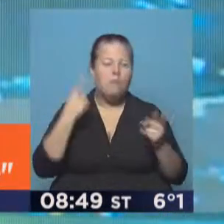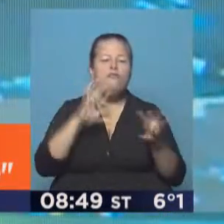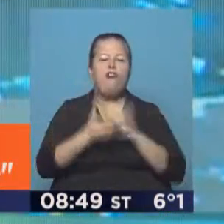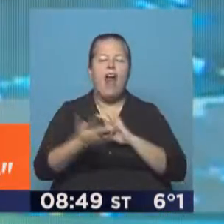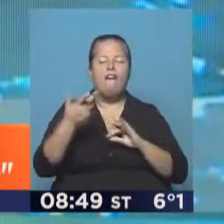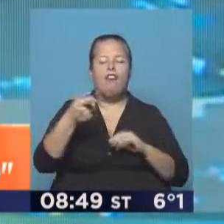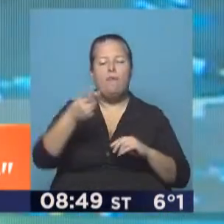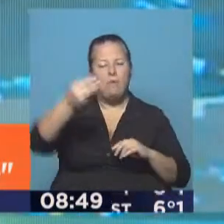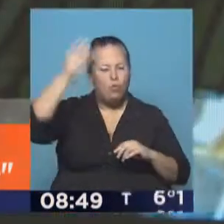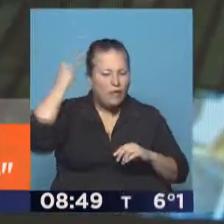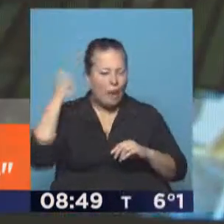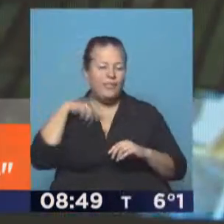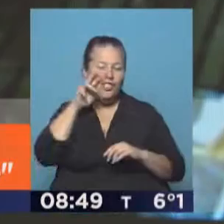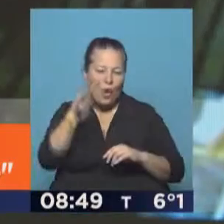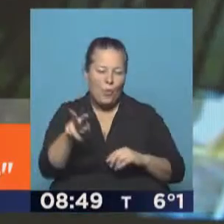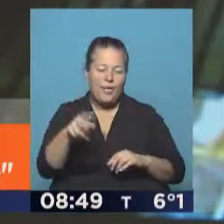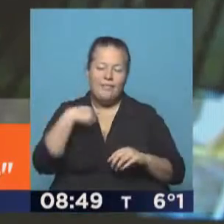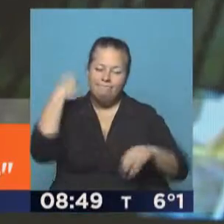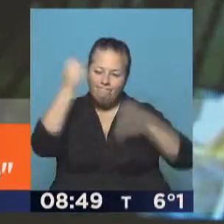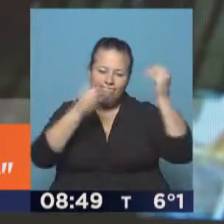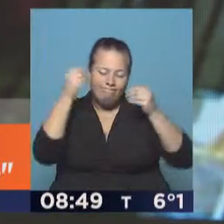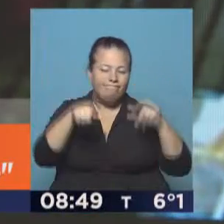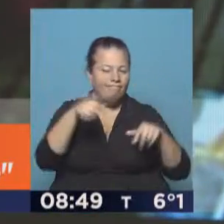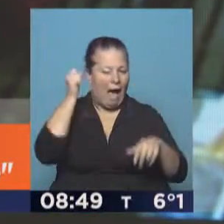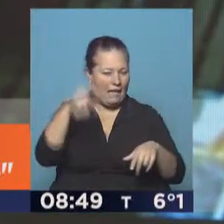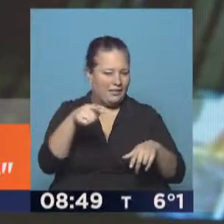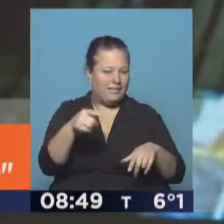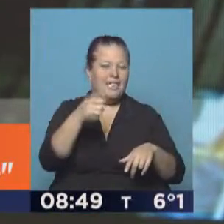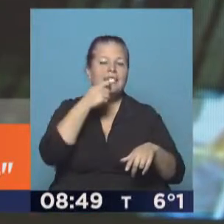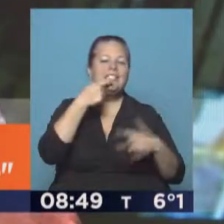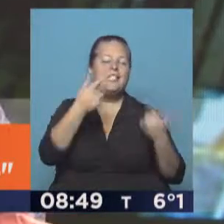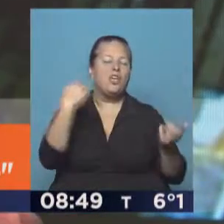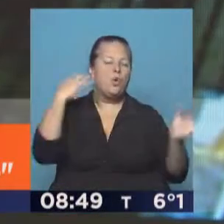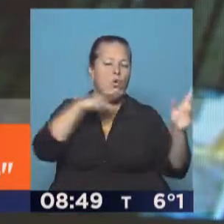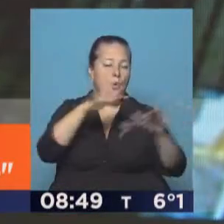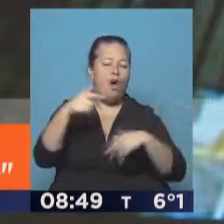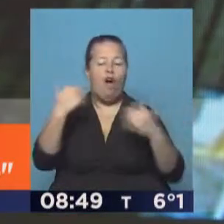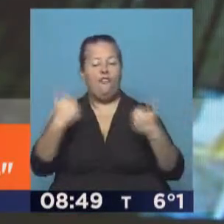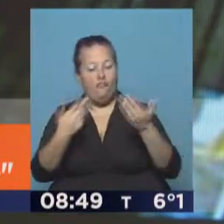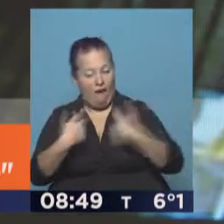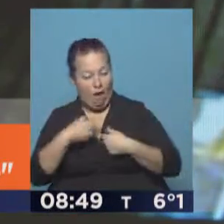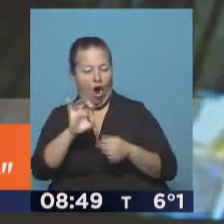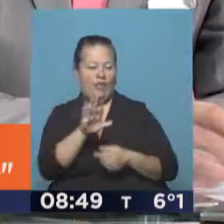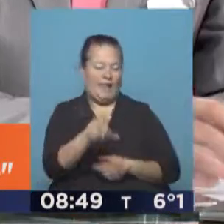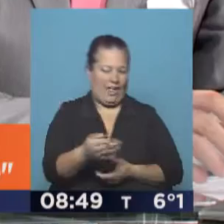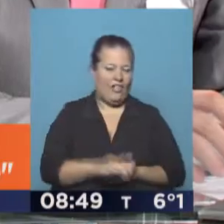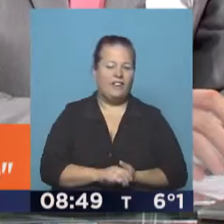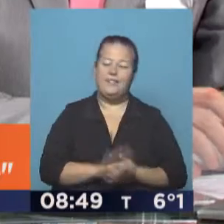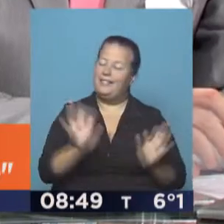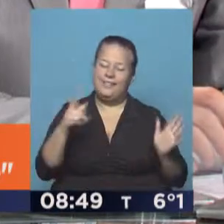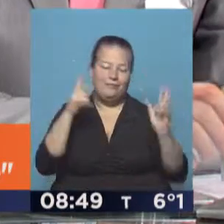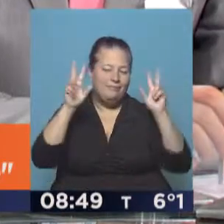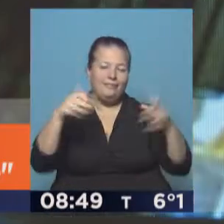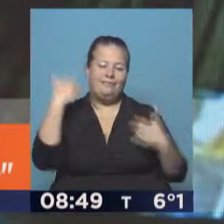discurso, en más de una oportunidad que vi, una de mis preocupaciones era esa. Sí se decía mucho que o estabas conmigo o eras traidor. Era uno